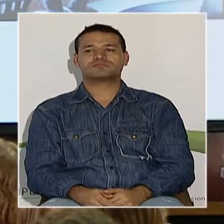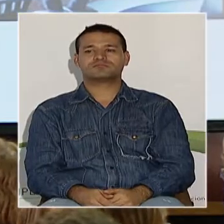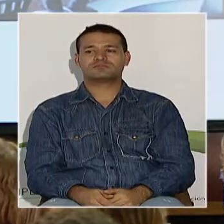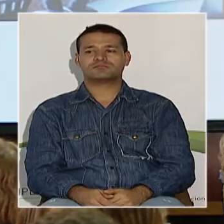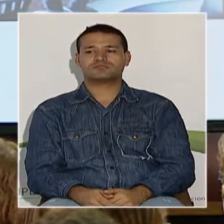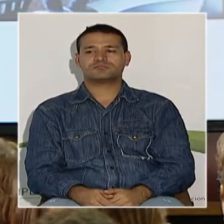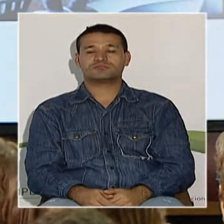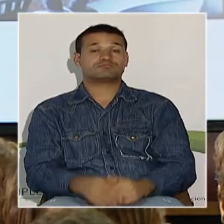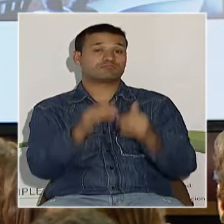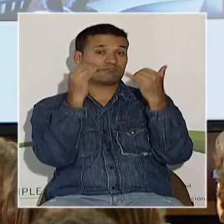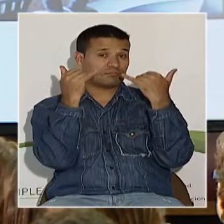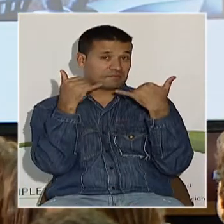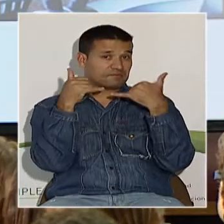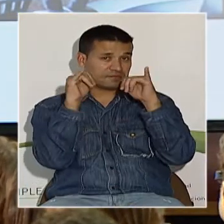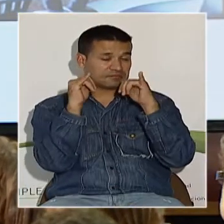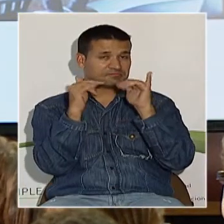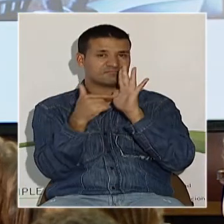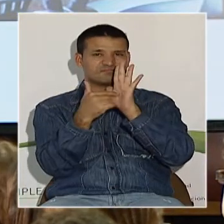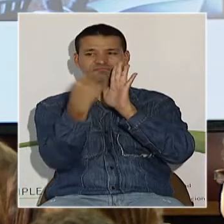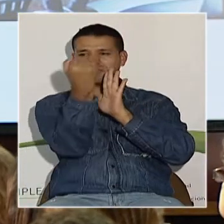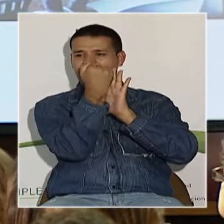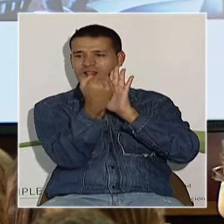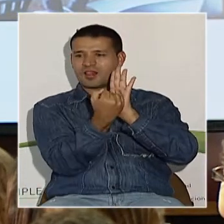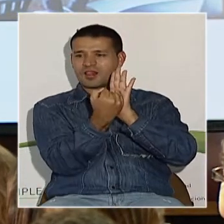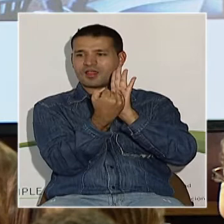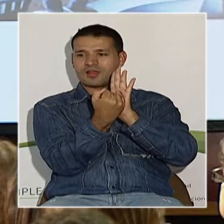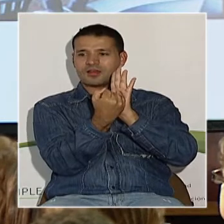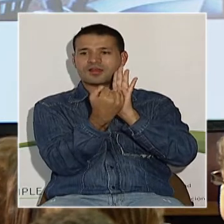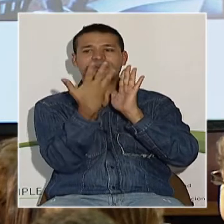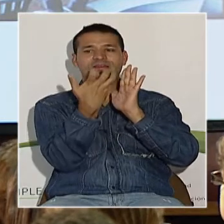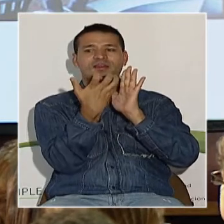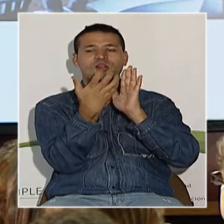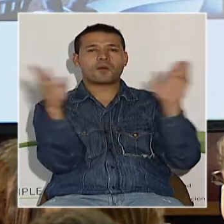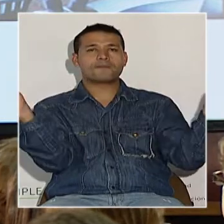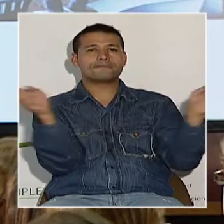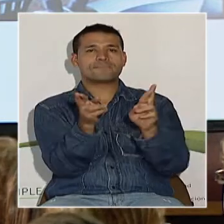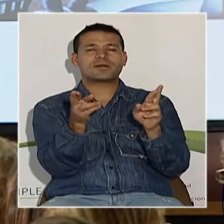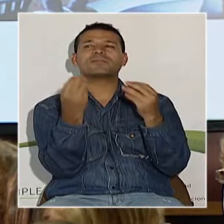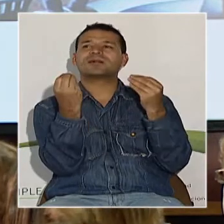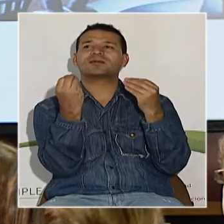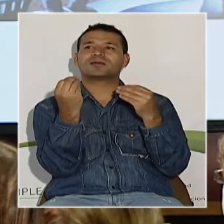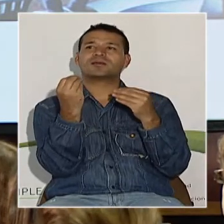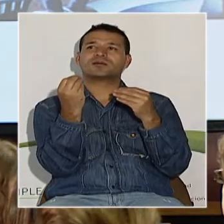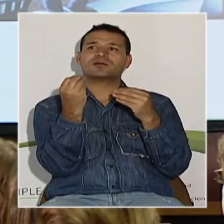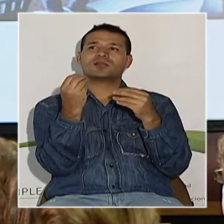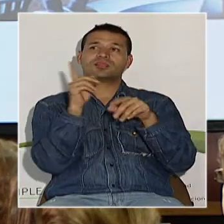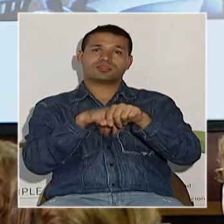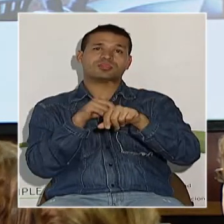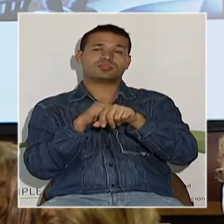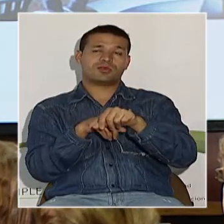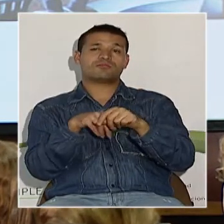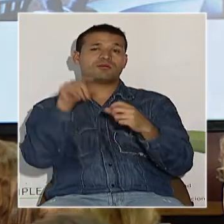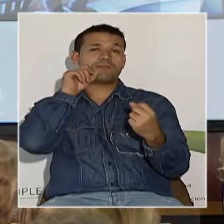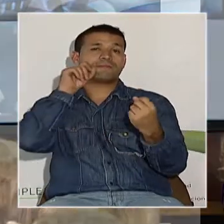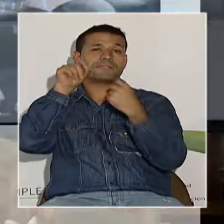Y ya para terminar, prometí ser breve y quise ser breve para tener espacio a las preguntas. Es